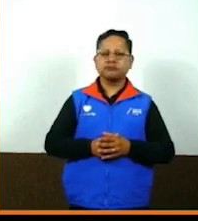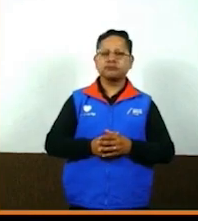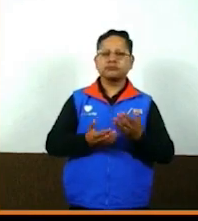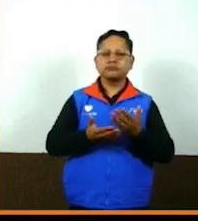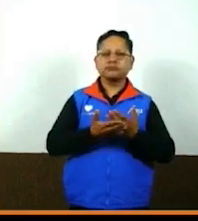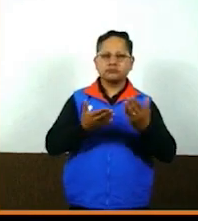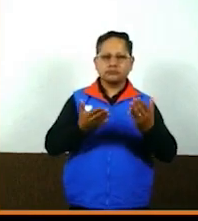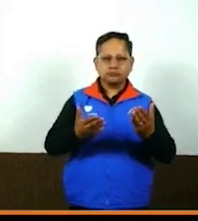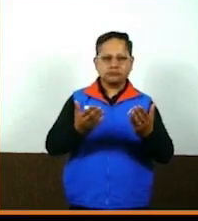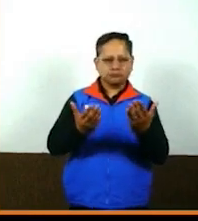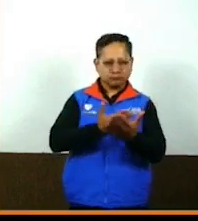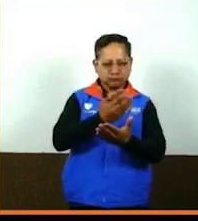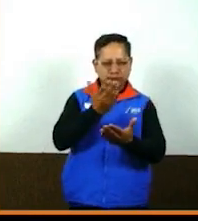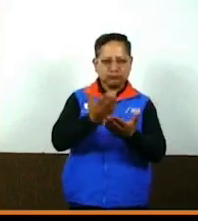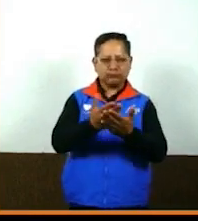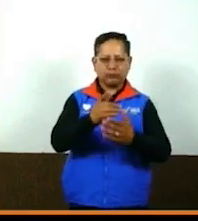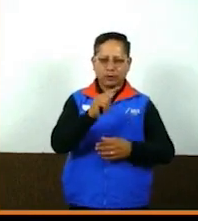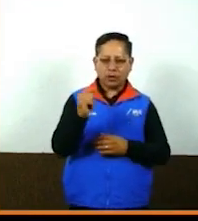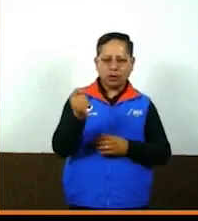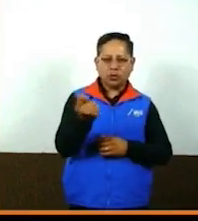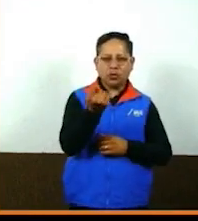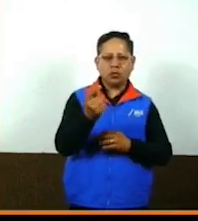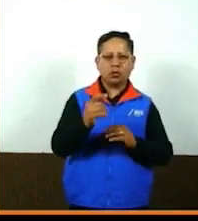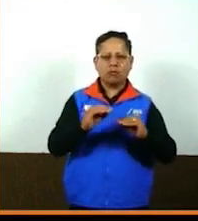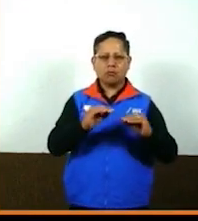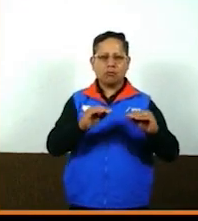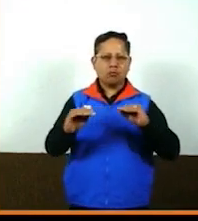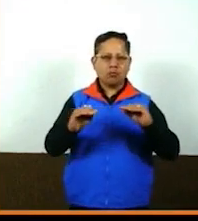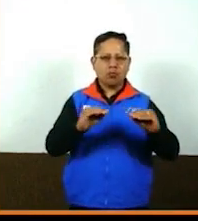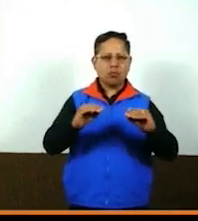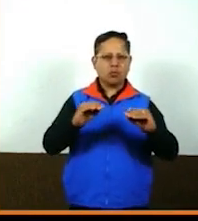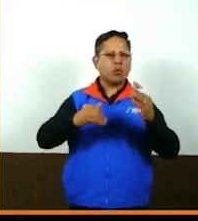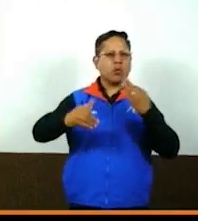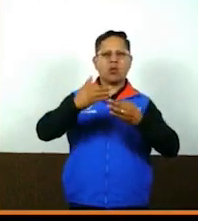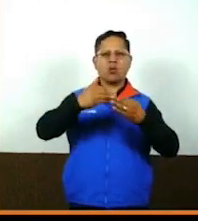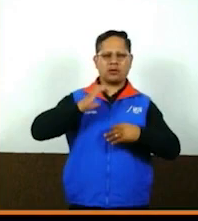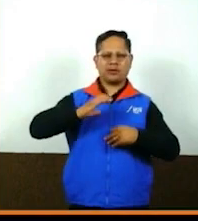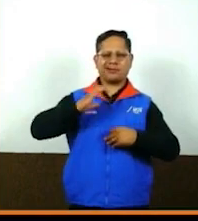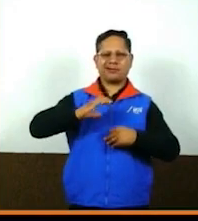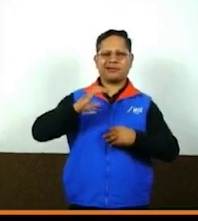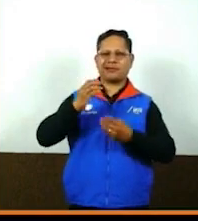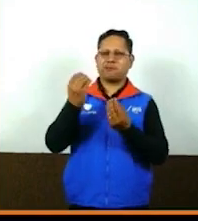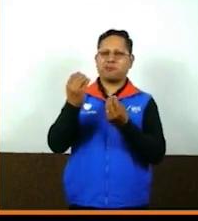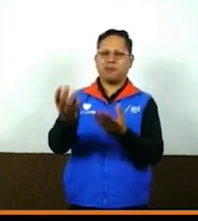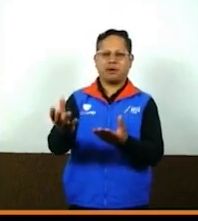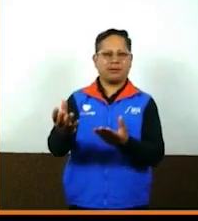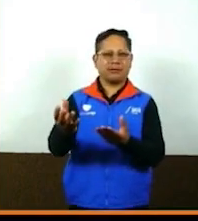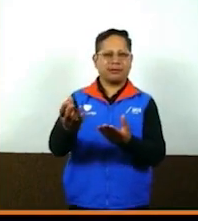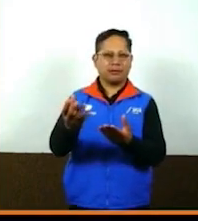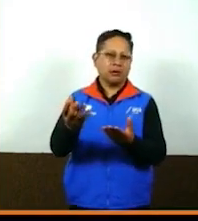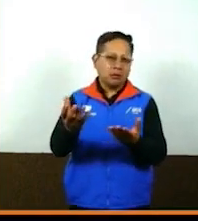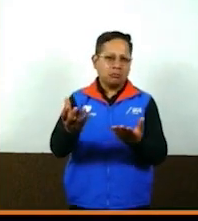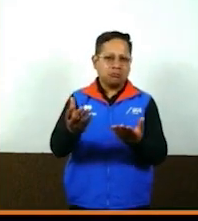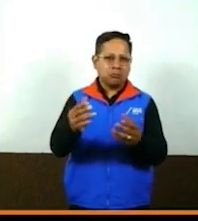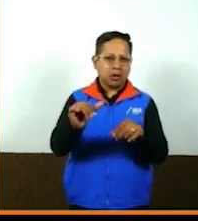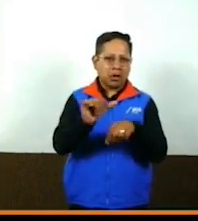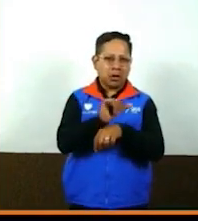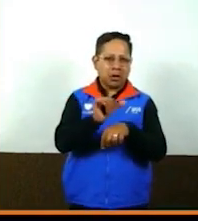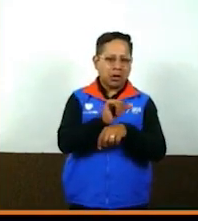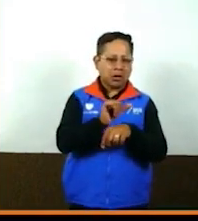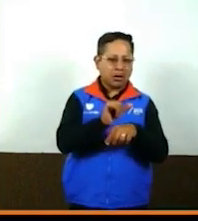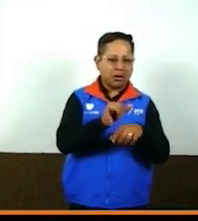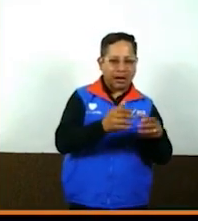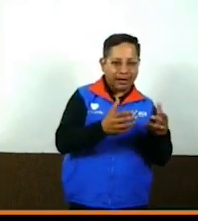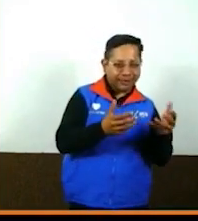ofrecer tecnología y movilidad sustentable para todos los clientes. Esto es de la parte del producto, porque la parte productiva es